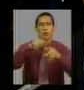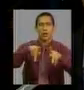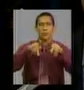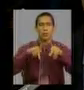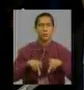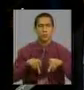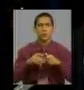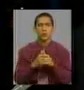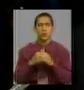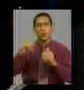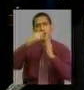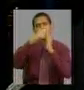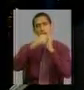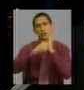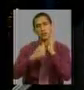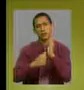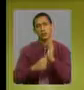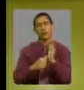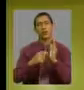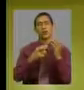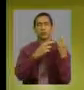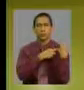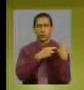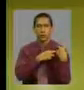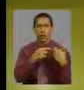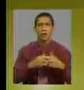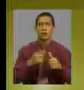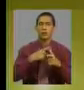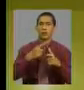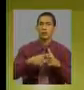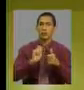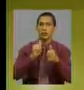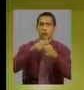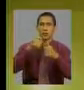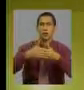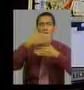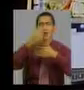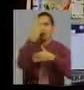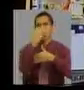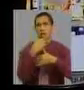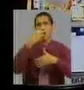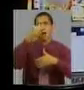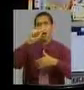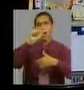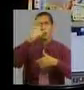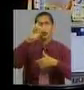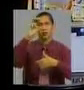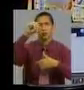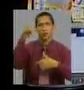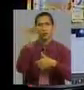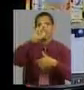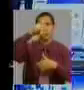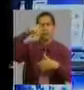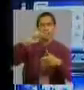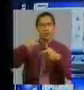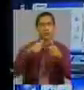autorización del Ministerio del Interior. El Casino Faraón funciona al pie del Hotel Hampton Inn en el centro de Guayaquil. Tiene acceso